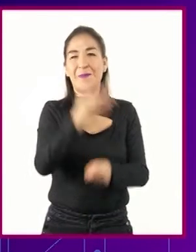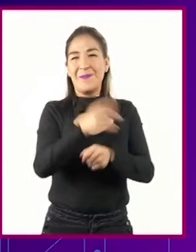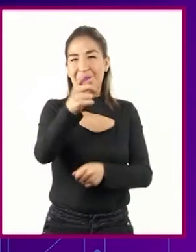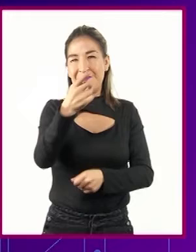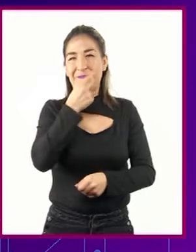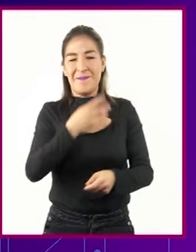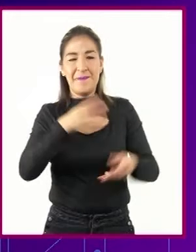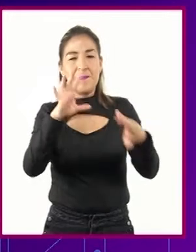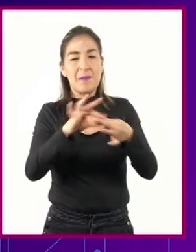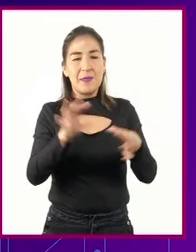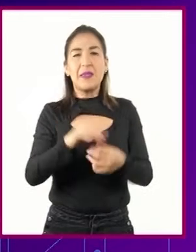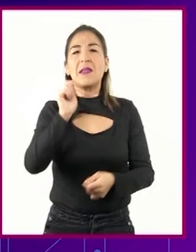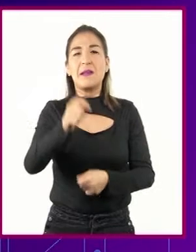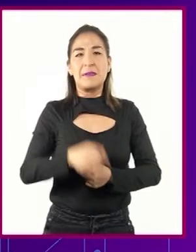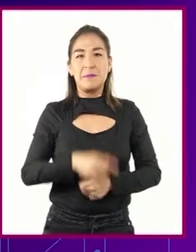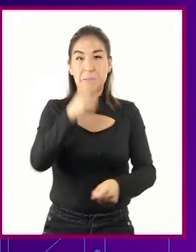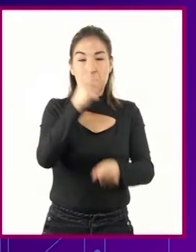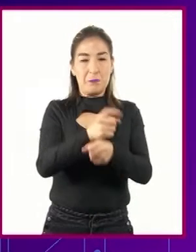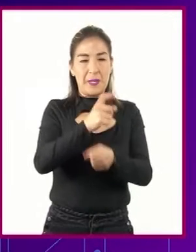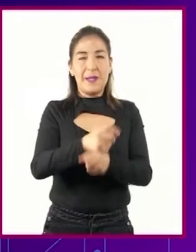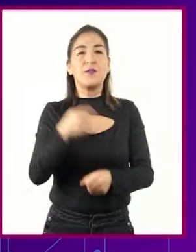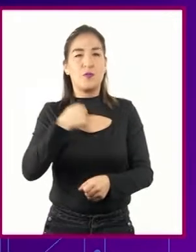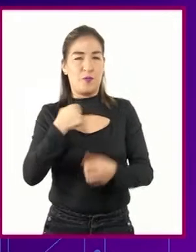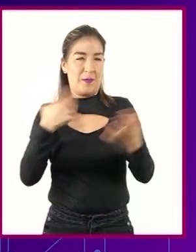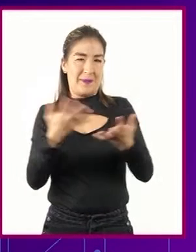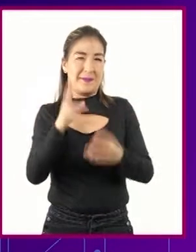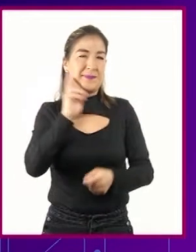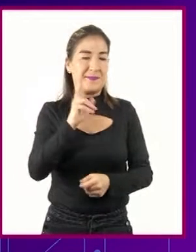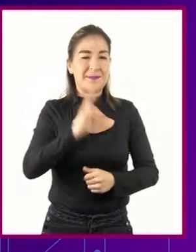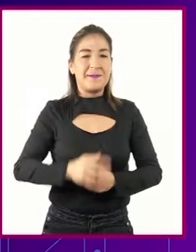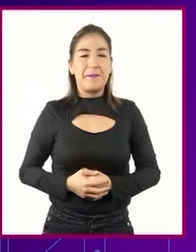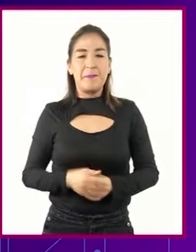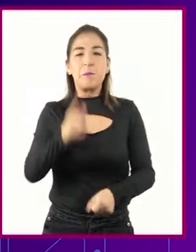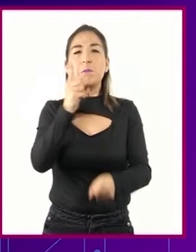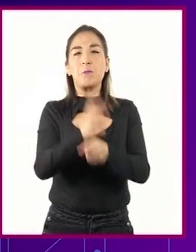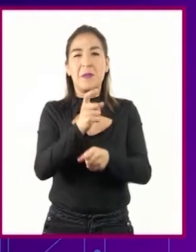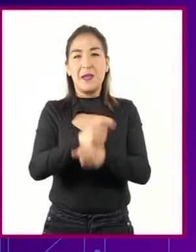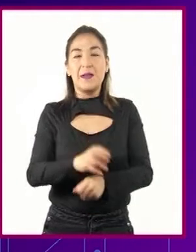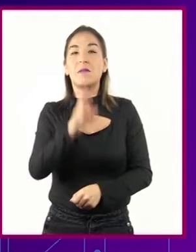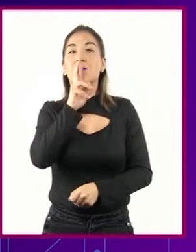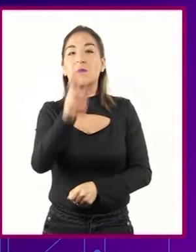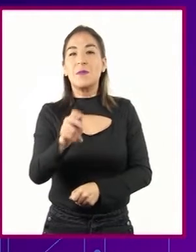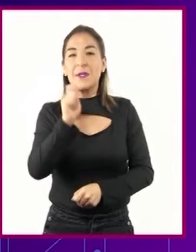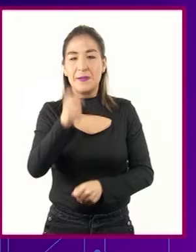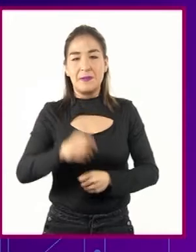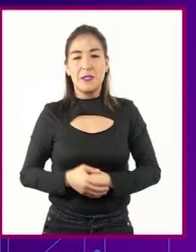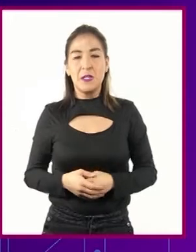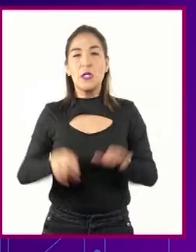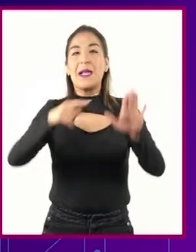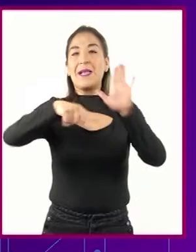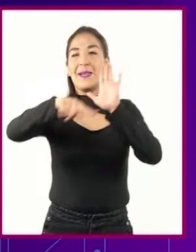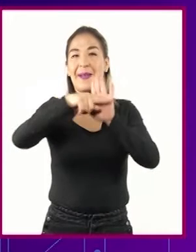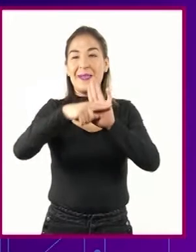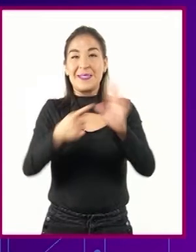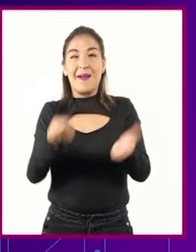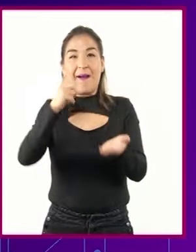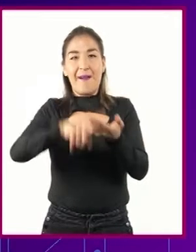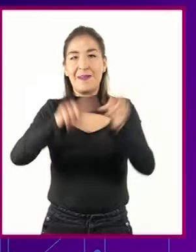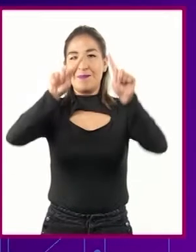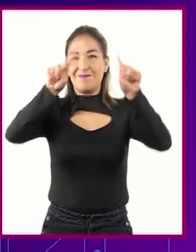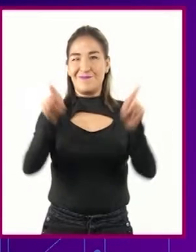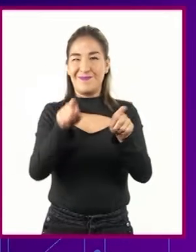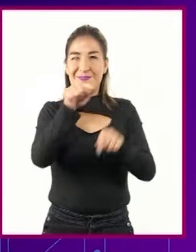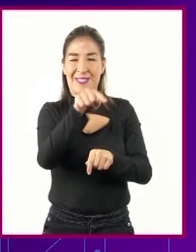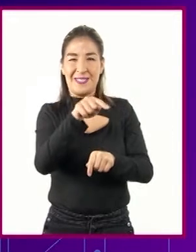profesor, en la primera operación haré lo siguiente. En primer lugar, resolveré la sustracción que se encuentra dentro